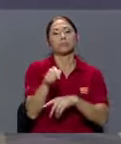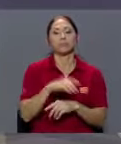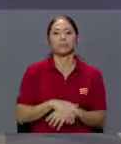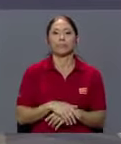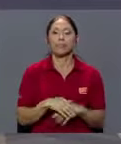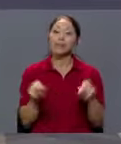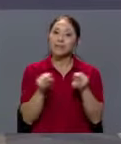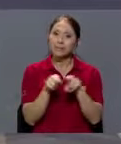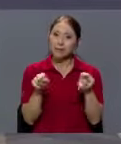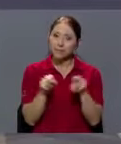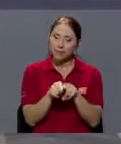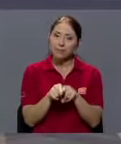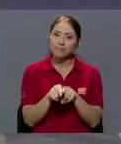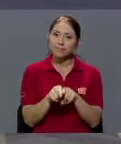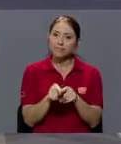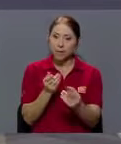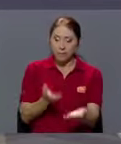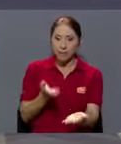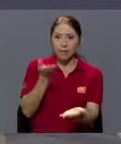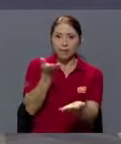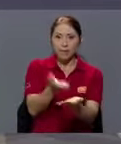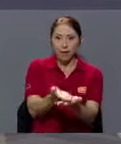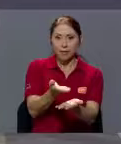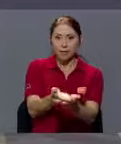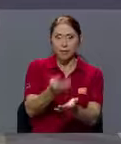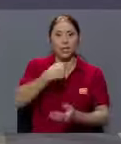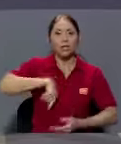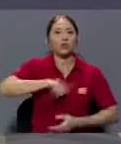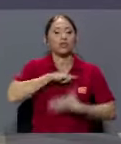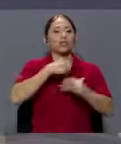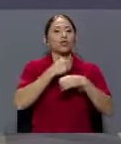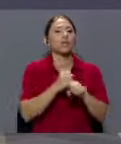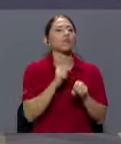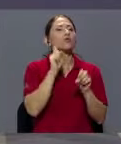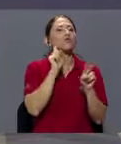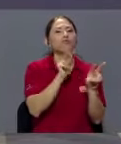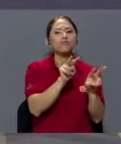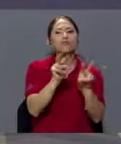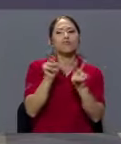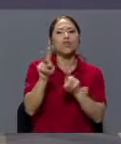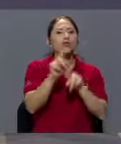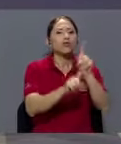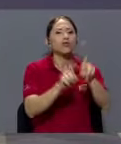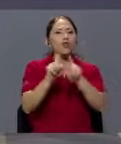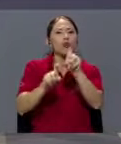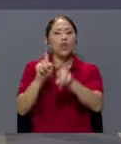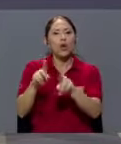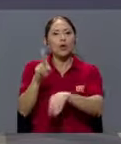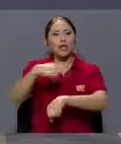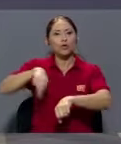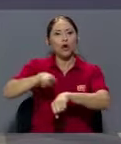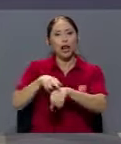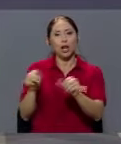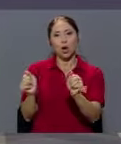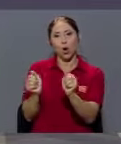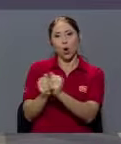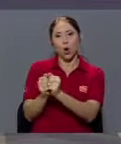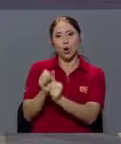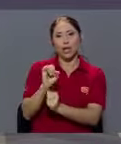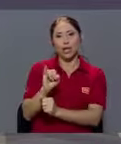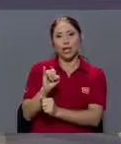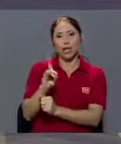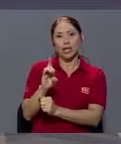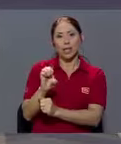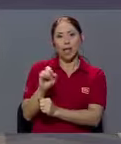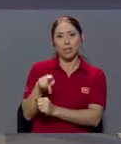tema, no sin antes también plantear que hicimos un sondeo nacional en coordinación con el IDESPO